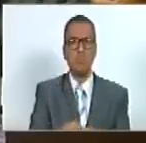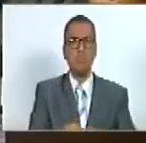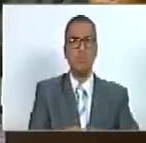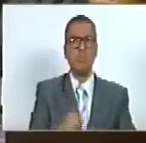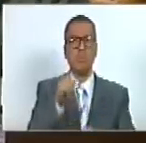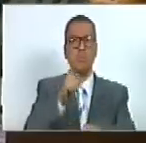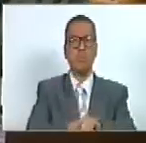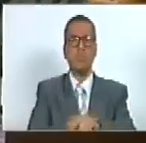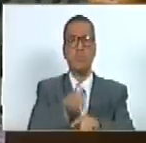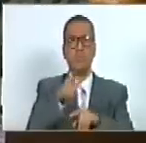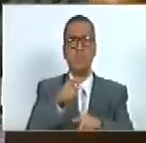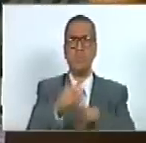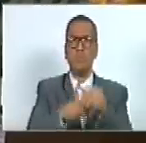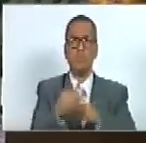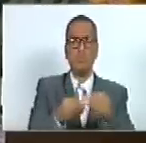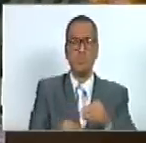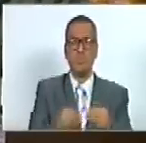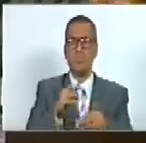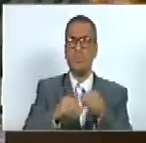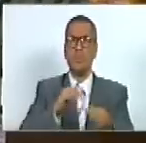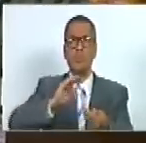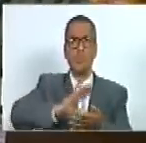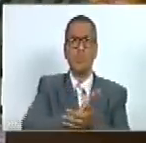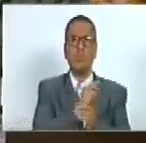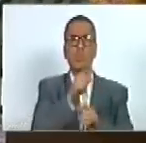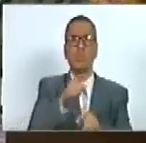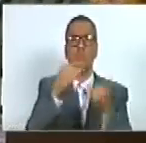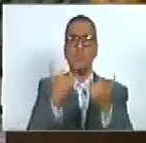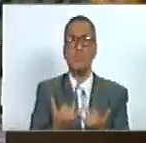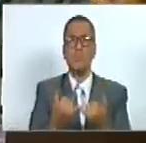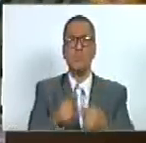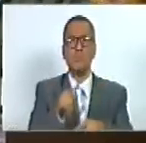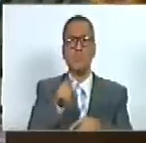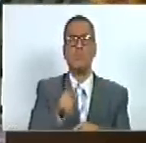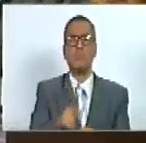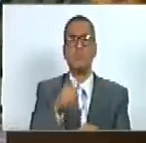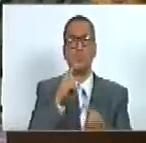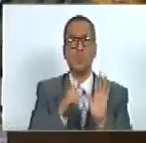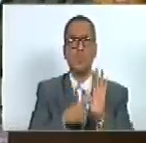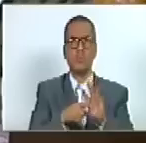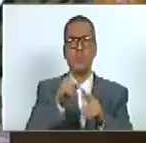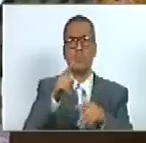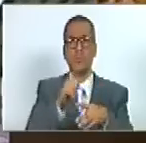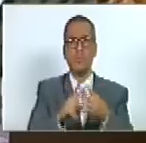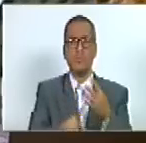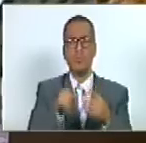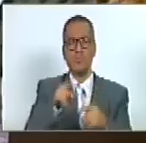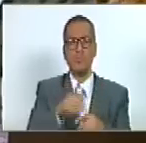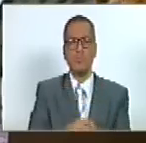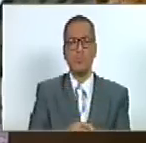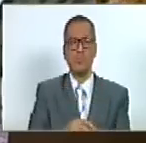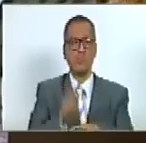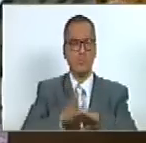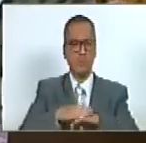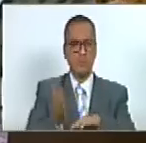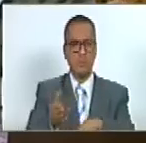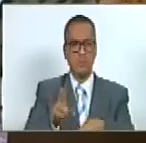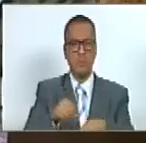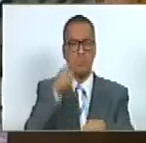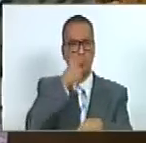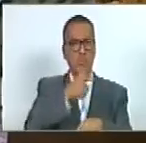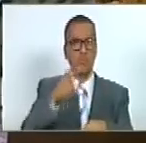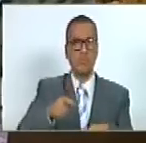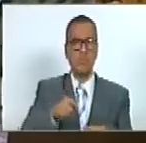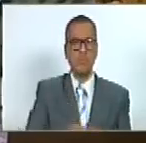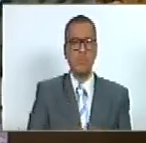momento trataron de socavar, esto se ha logrado preservar, entre otras razones, porque este pueblo